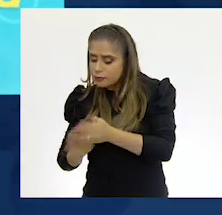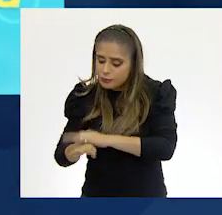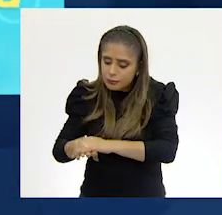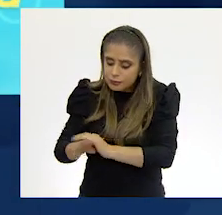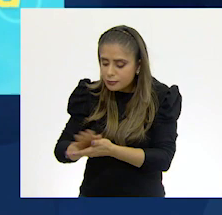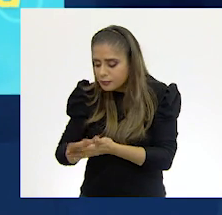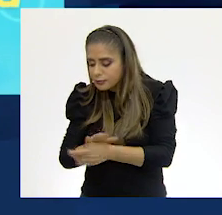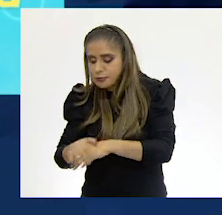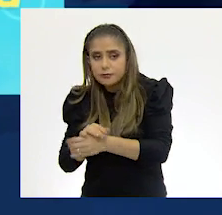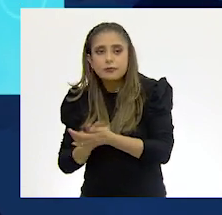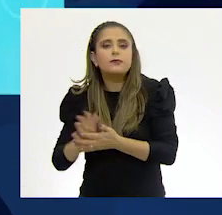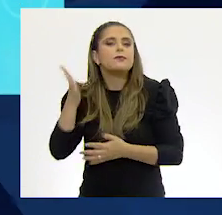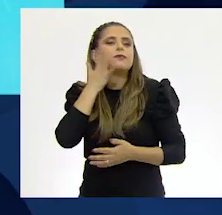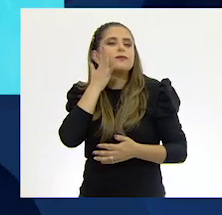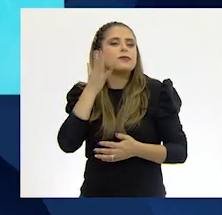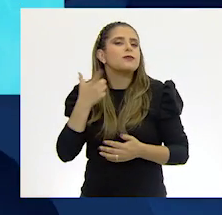agua.